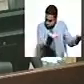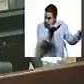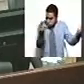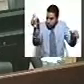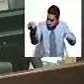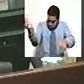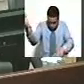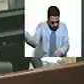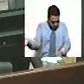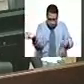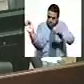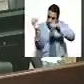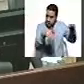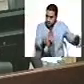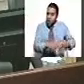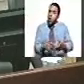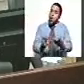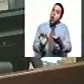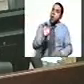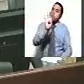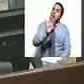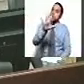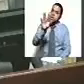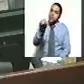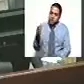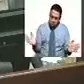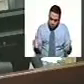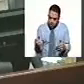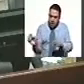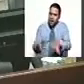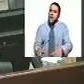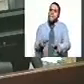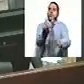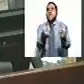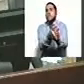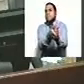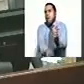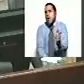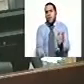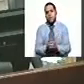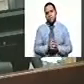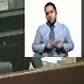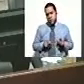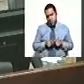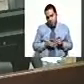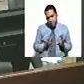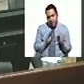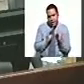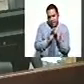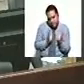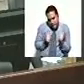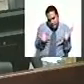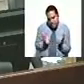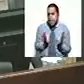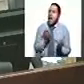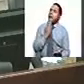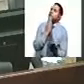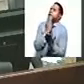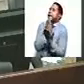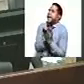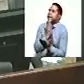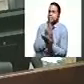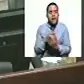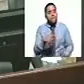Porque es que siempre nos parece que los colombianos pobres sí pueden vivir en una caja de fósforos y además nos tienen que dar las gracias y los demás